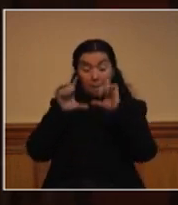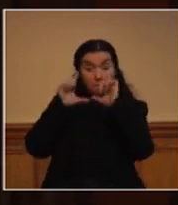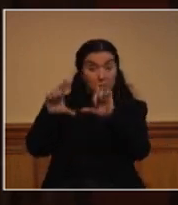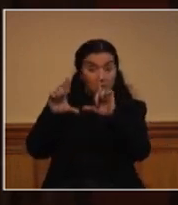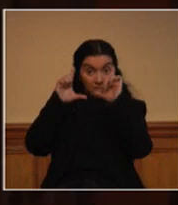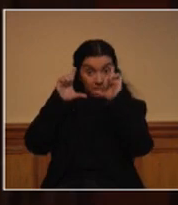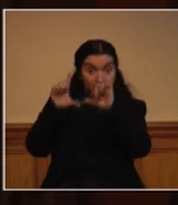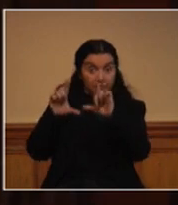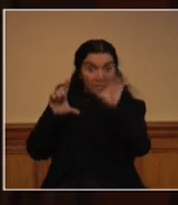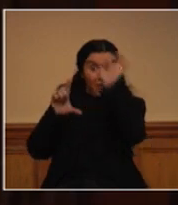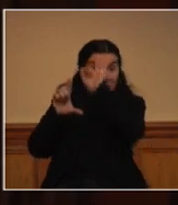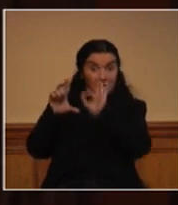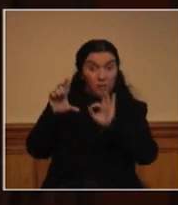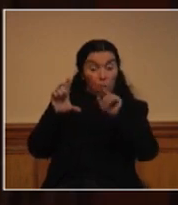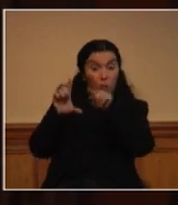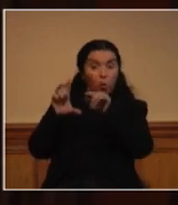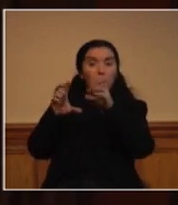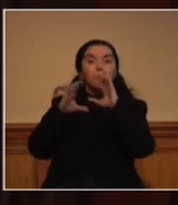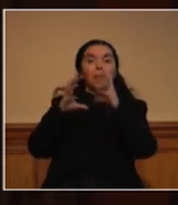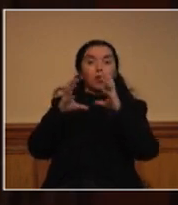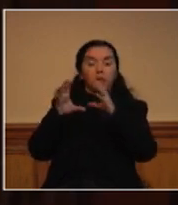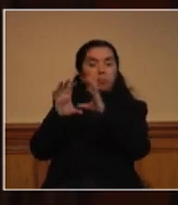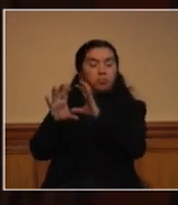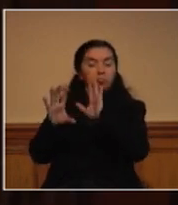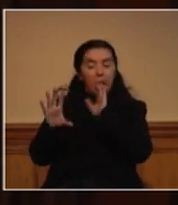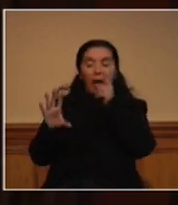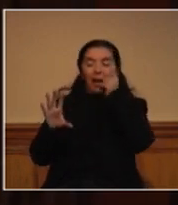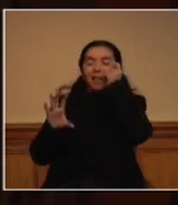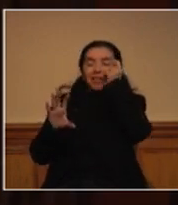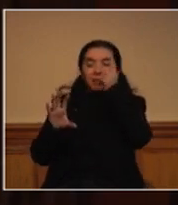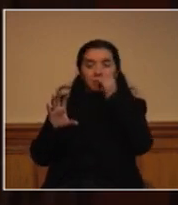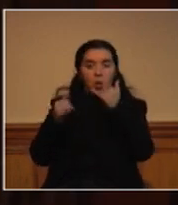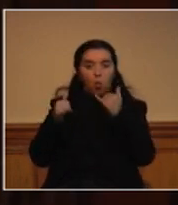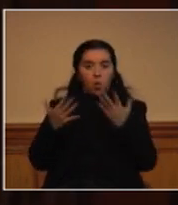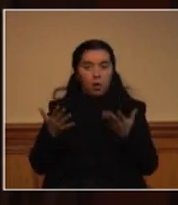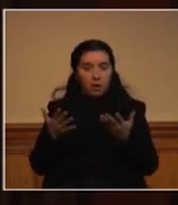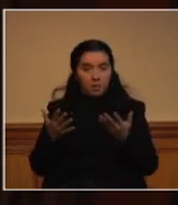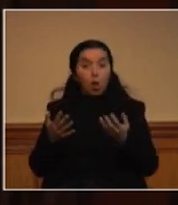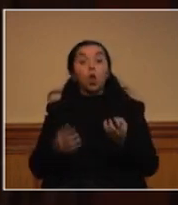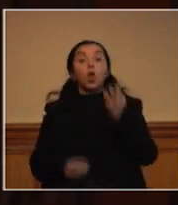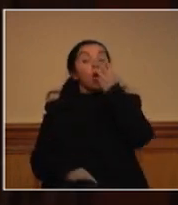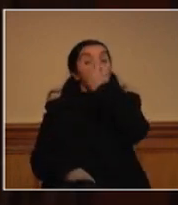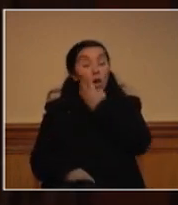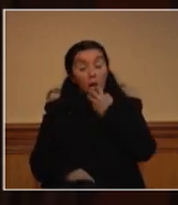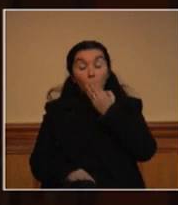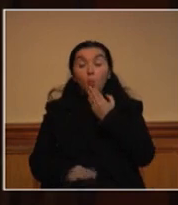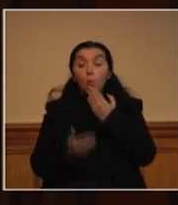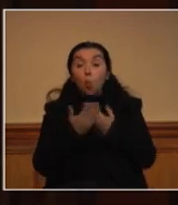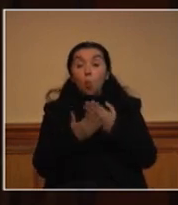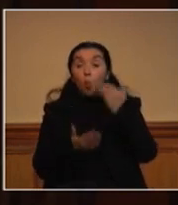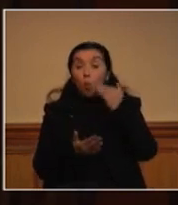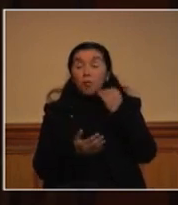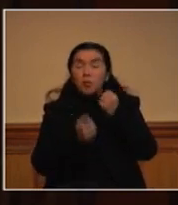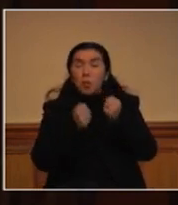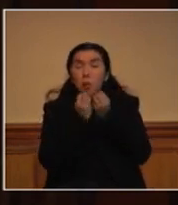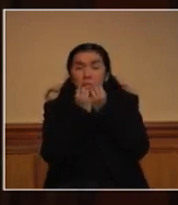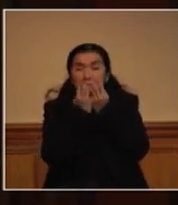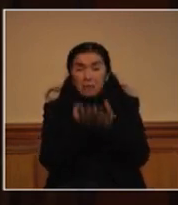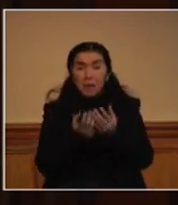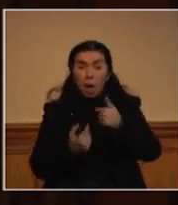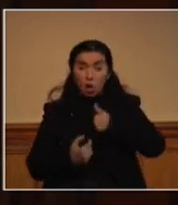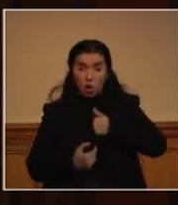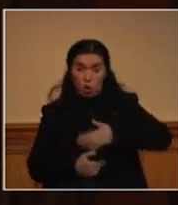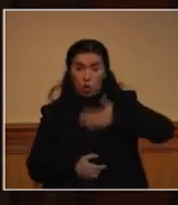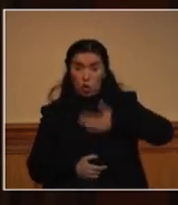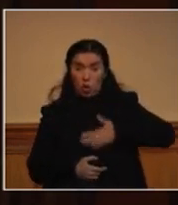de un pictograma, de una pelota. Pero sería el lenguaje cuando el niño sea capaz de poder expresar yo